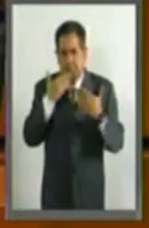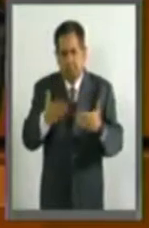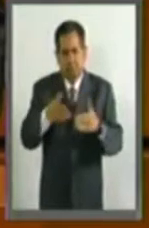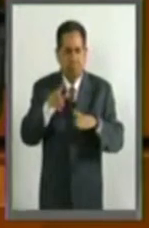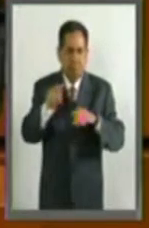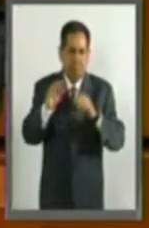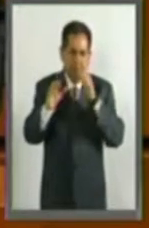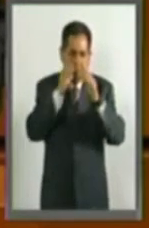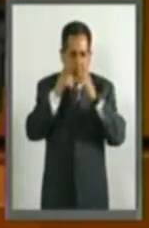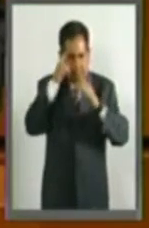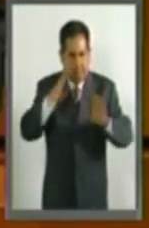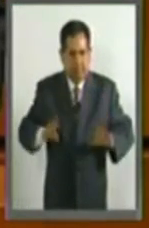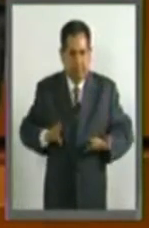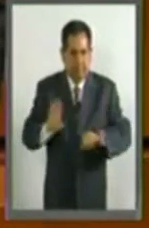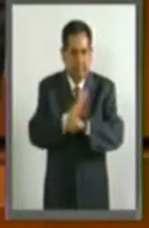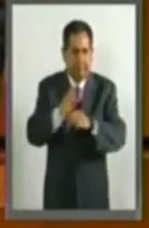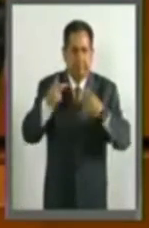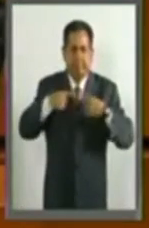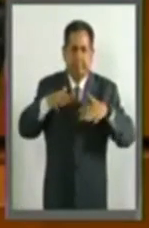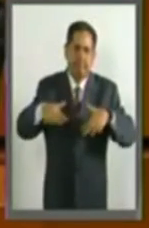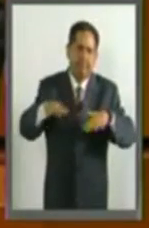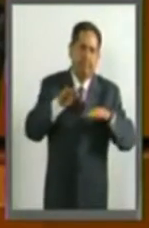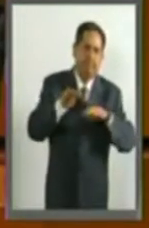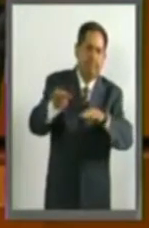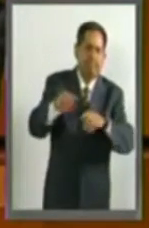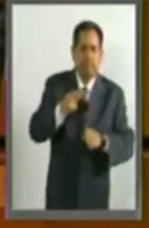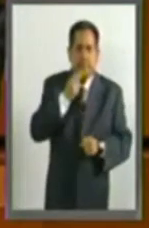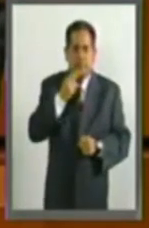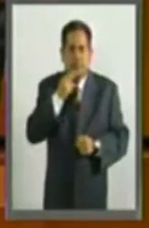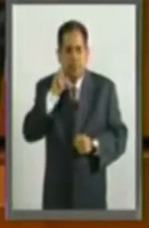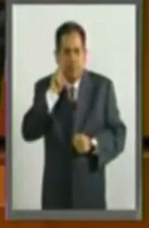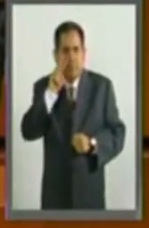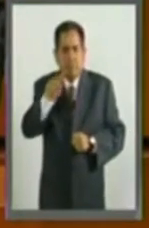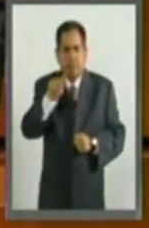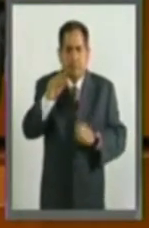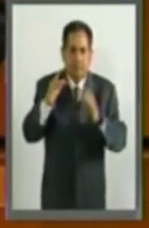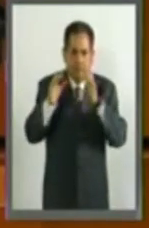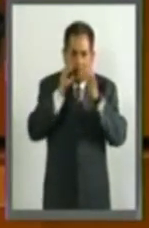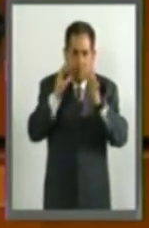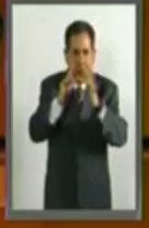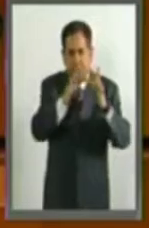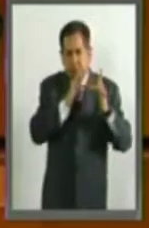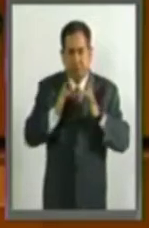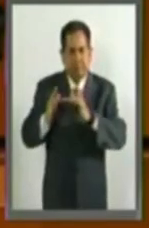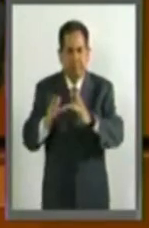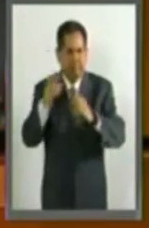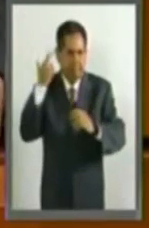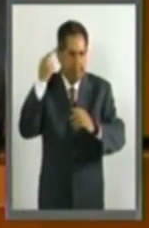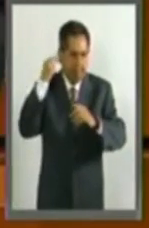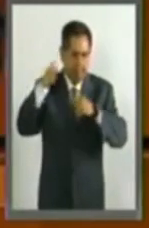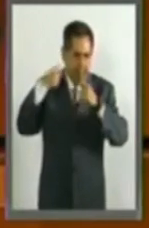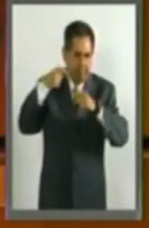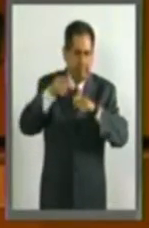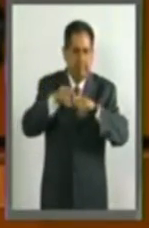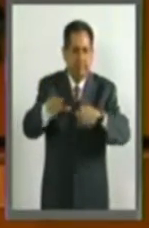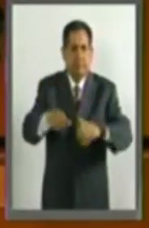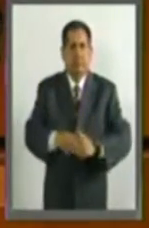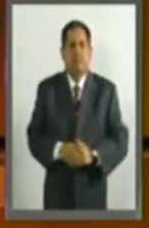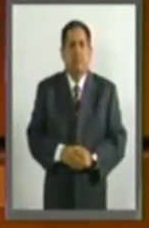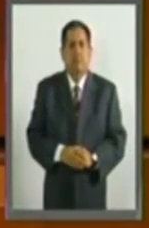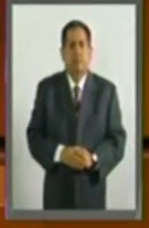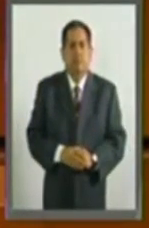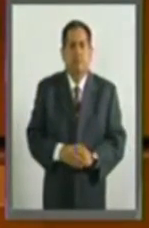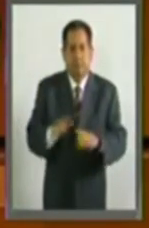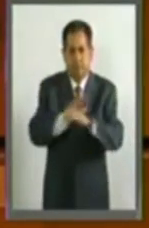en beneficio de las audiencias y de los usuarios de las telecomunicaciones y de la radiodifusión.